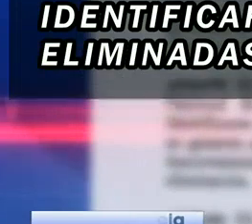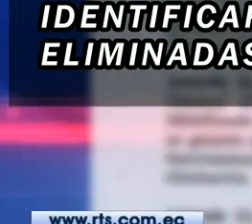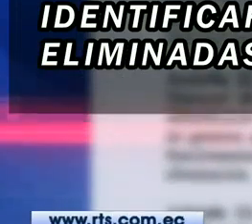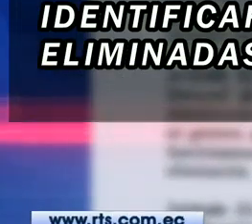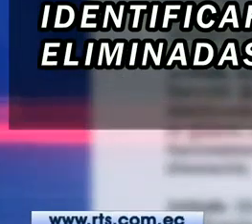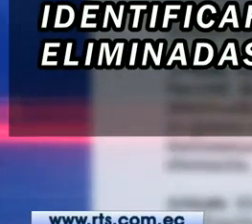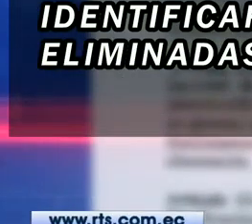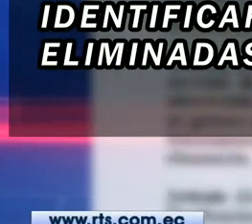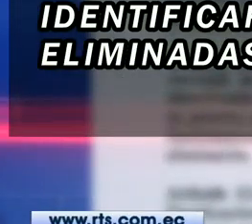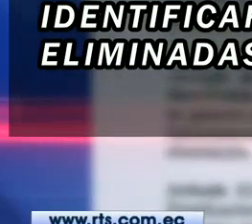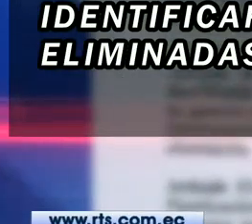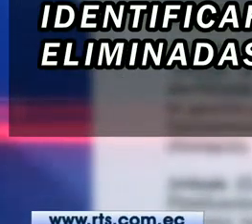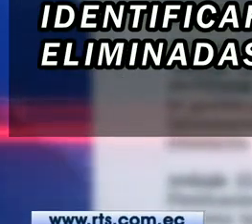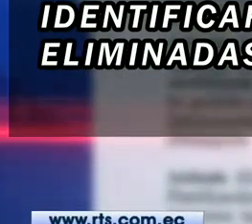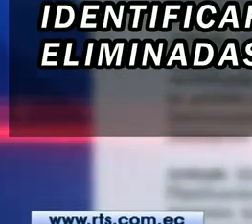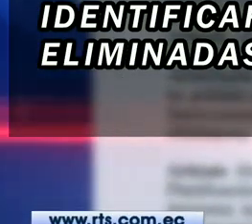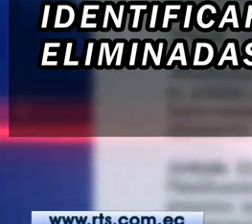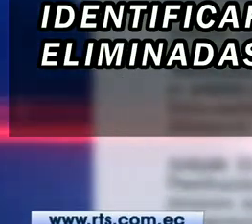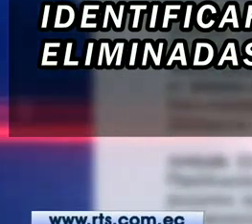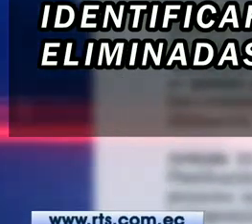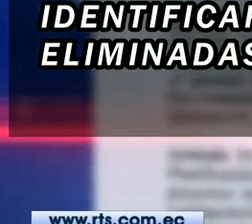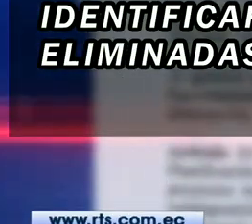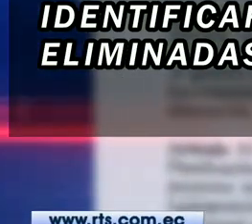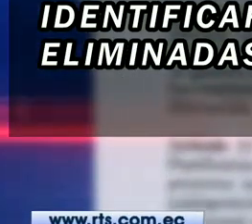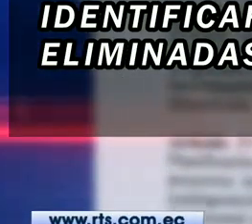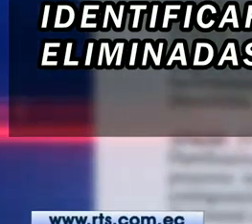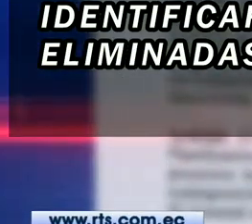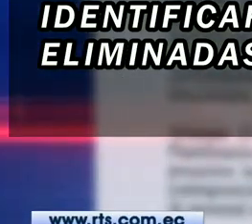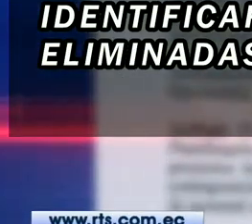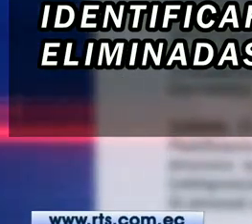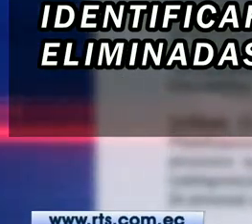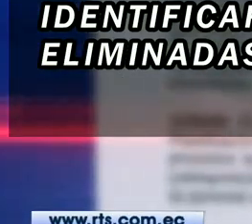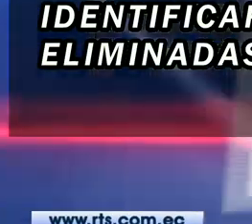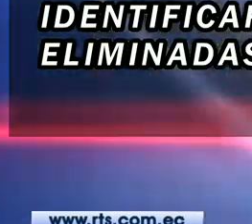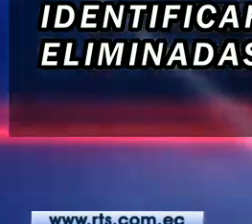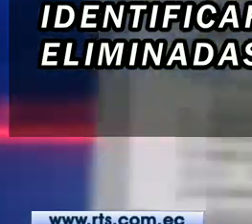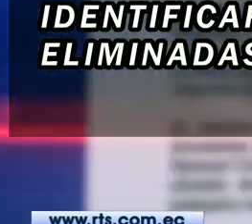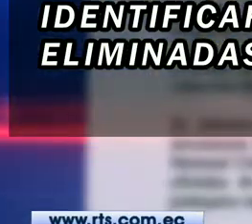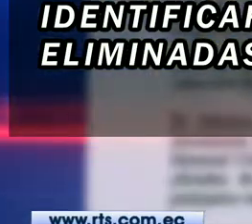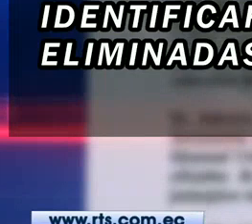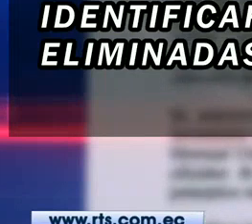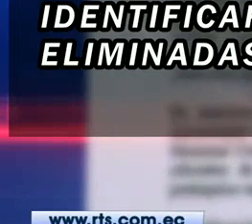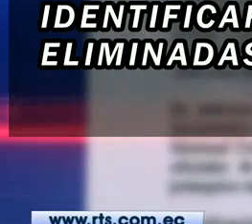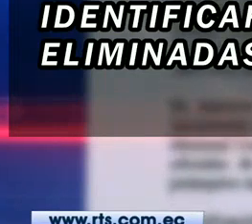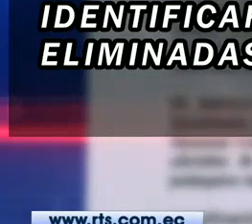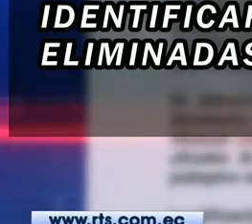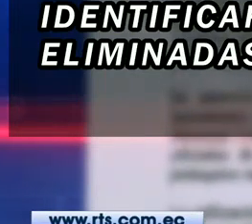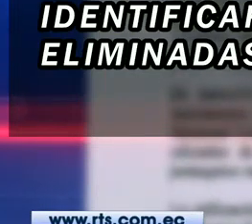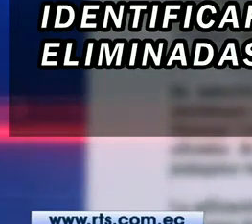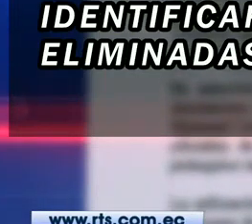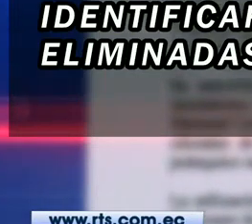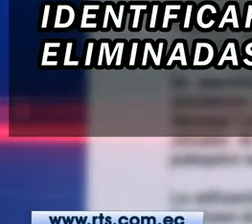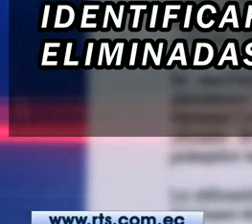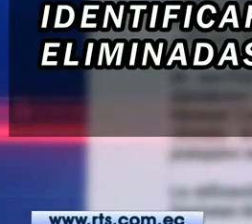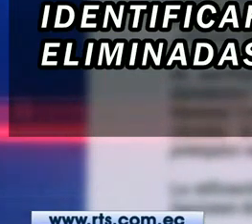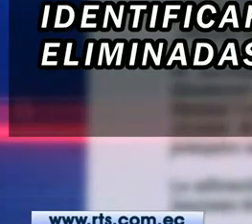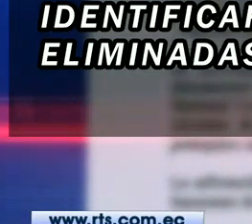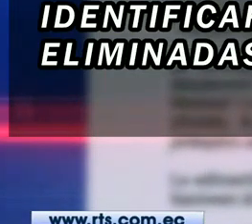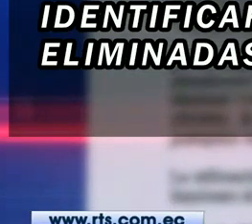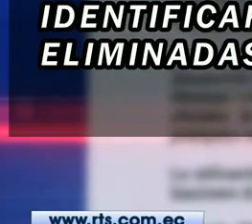la máxima autoridad, con un tope de 30 horas al mes. El Ministerio de Trabajo y las